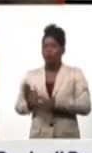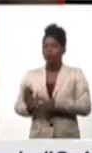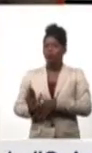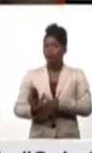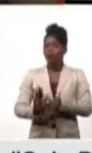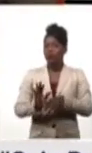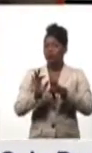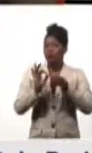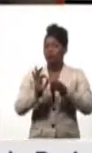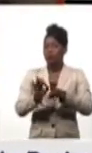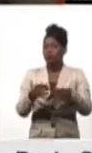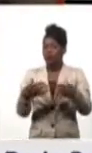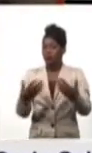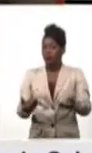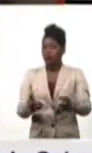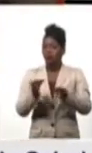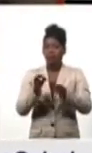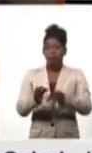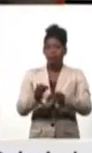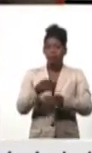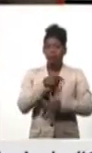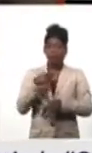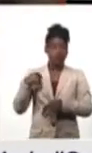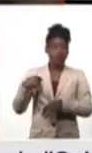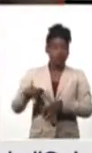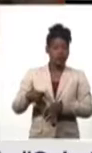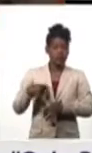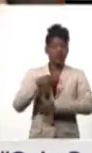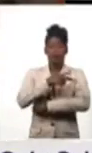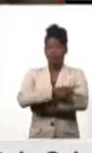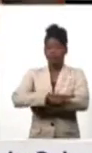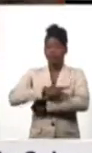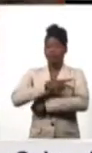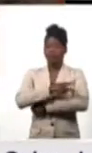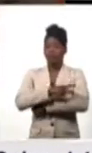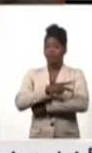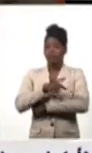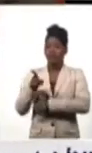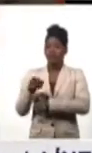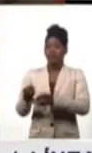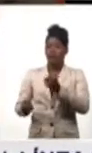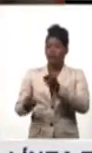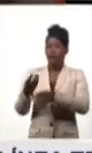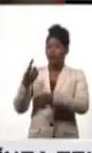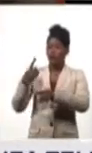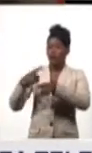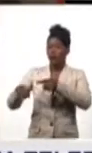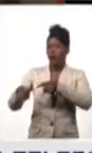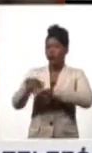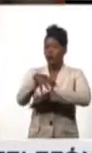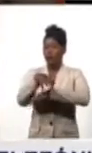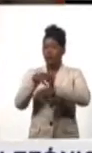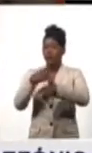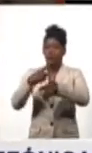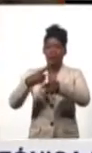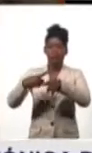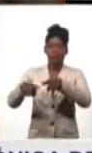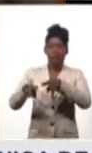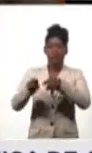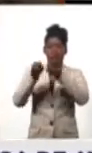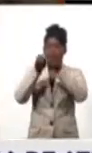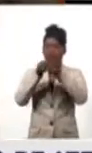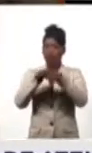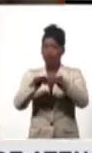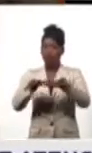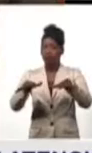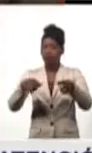especies en el mercado de Wuhan en China. Y bueno, hay muchos otros ejemplos en la historia de epidemias y pandemias que